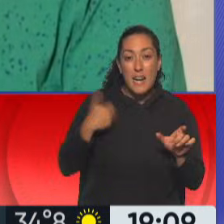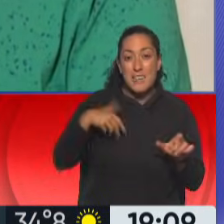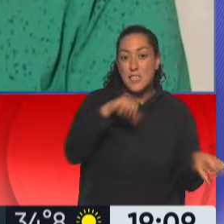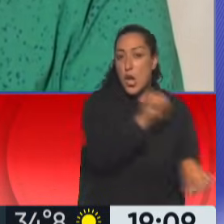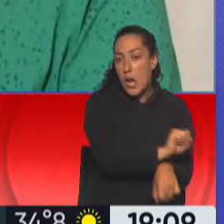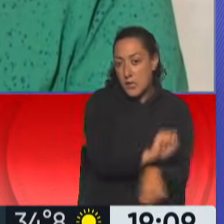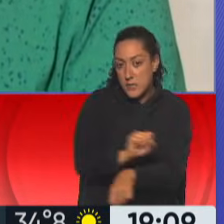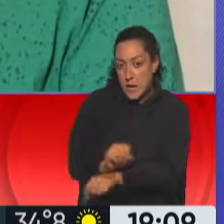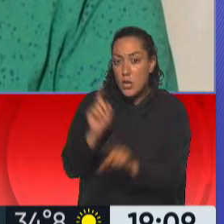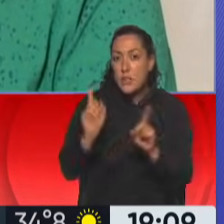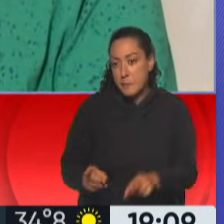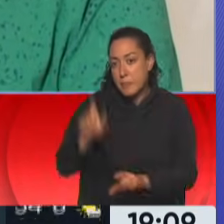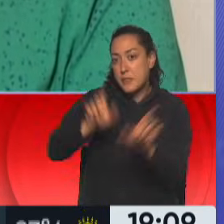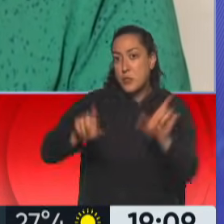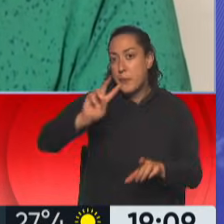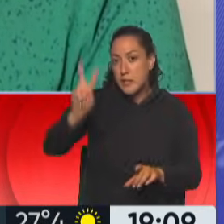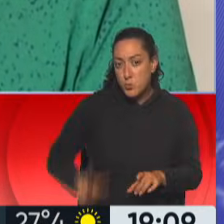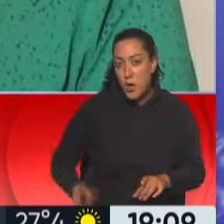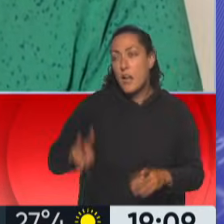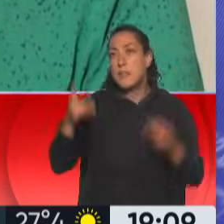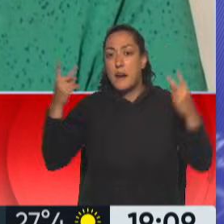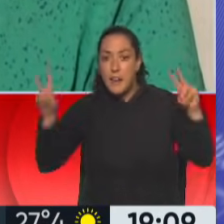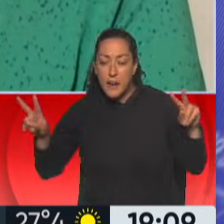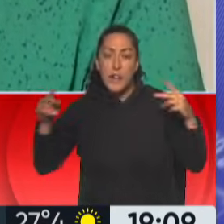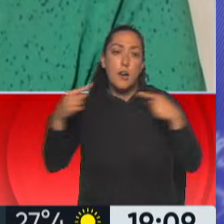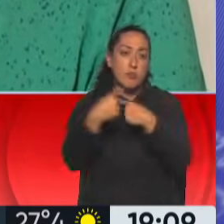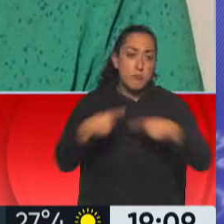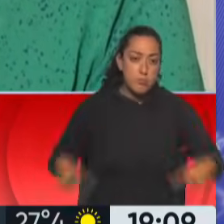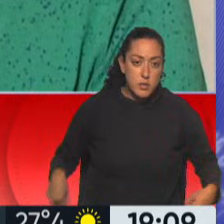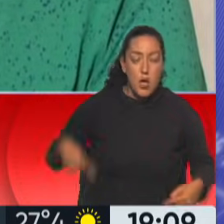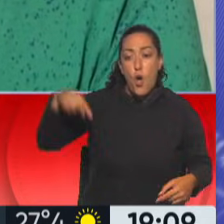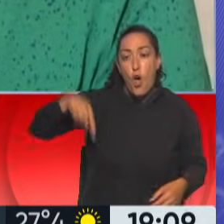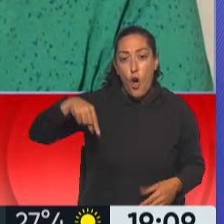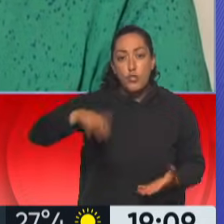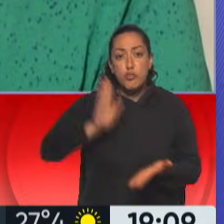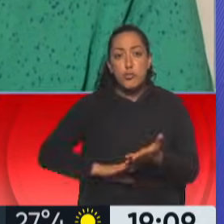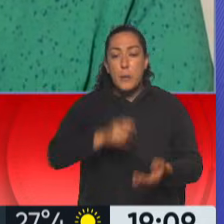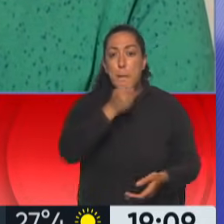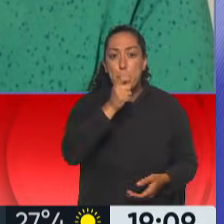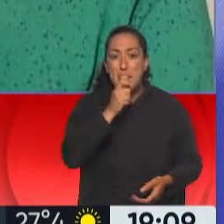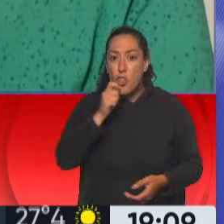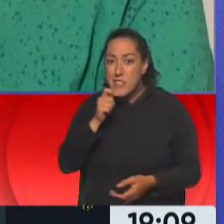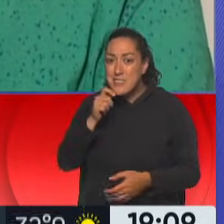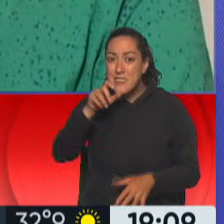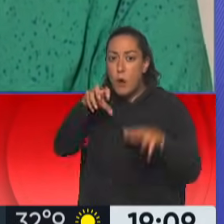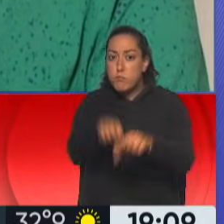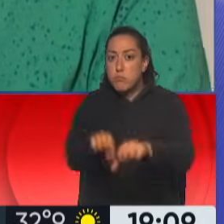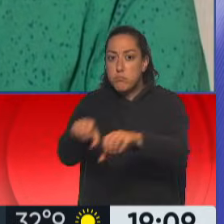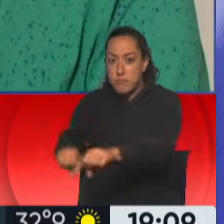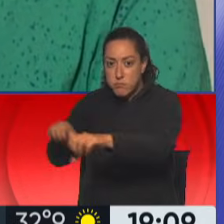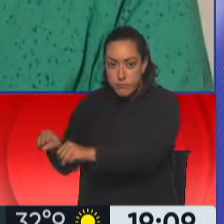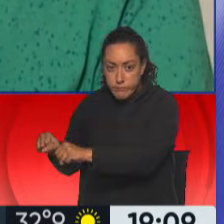que hay muchísimos venezolanos, otros extranjeros, y en el día de hoy hubo noticias respecto de periodistas que han detenido. Todavía continúan